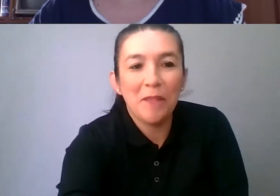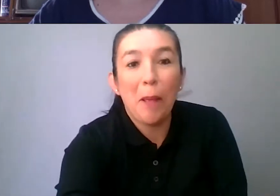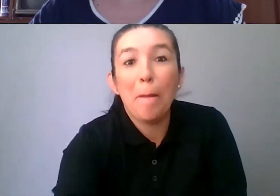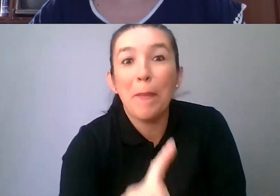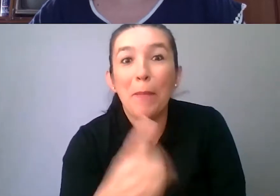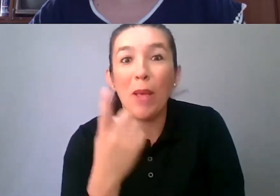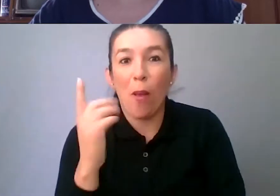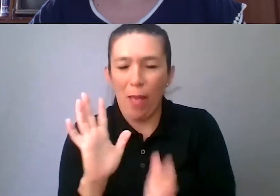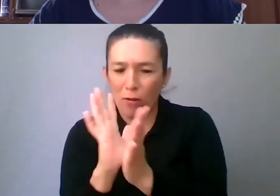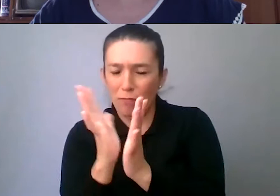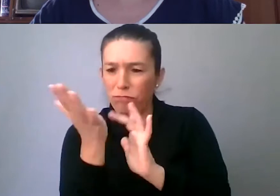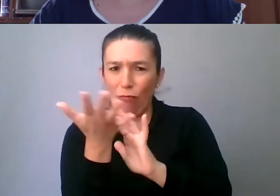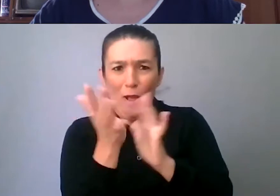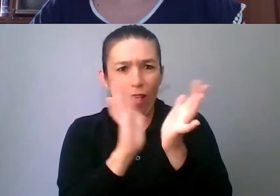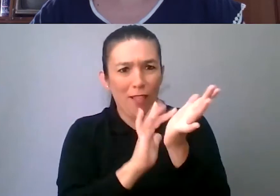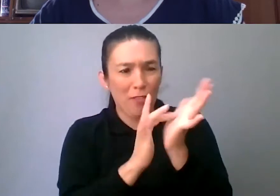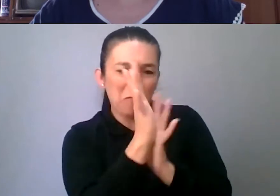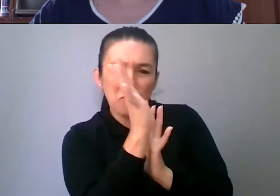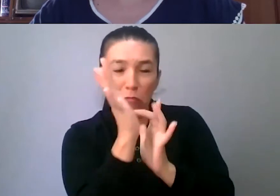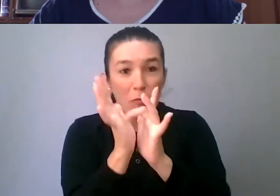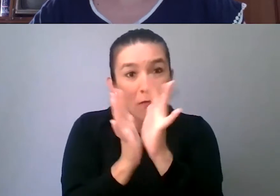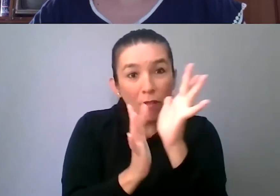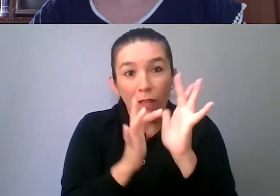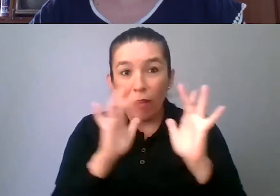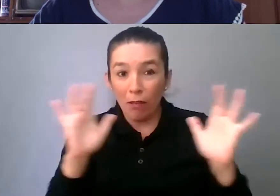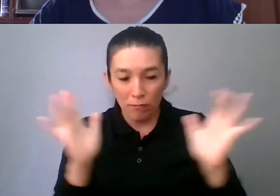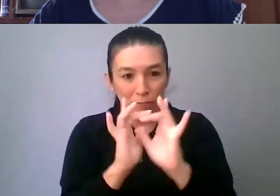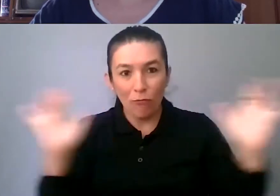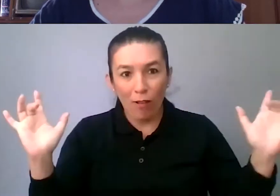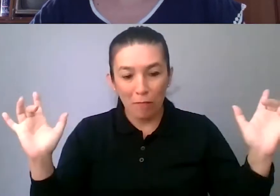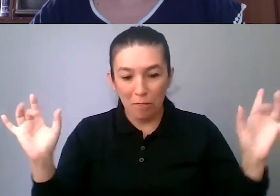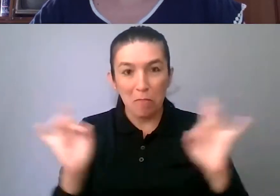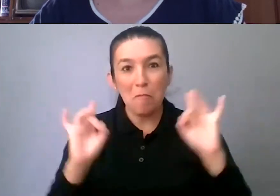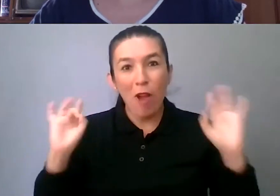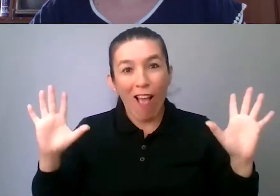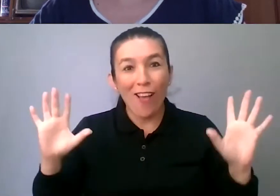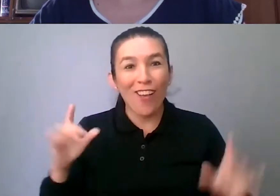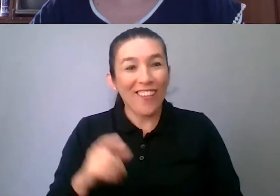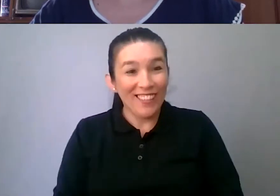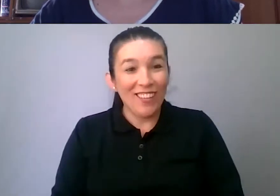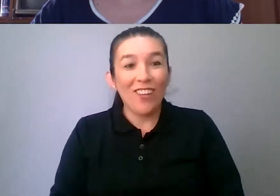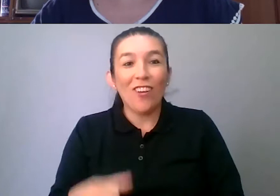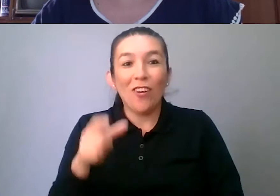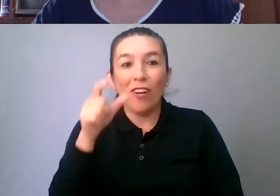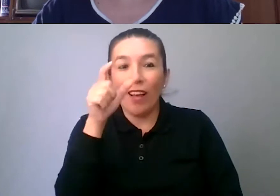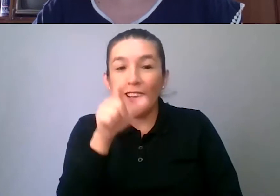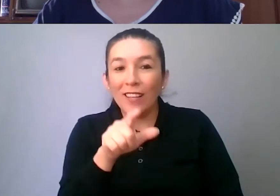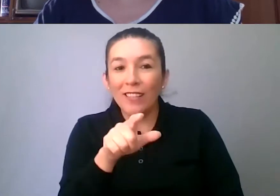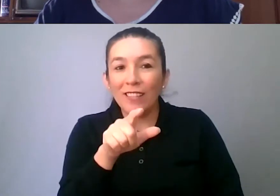manos, hago esto, y hay otra persona, hay